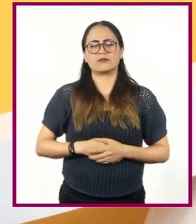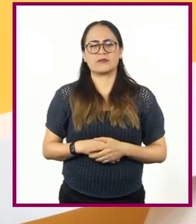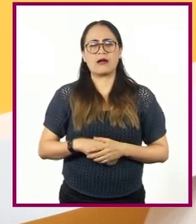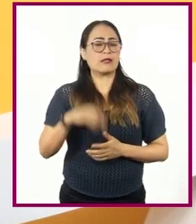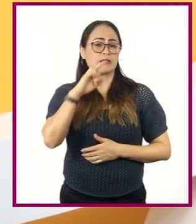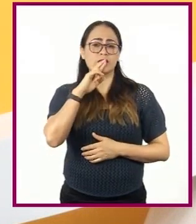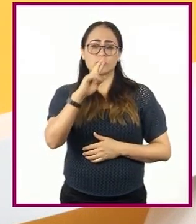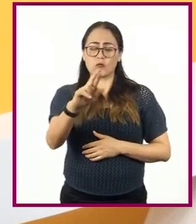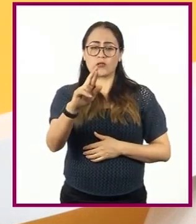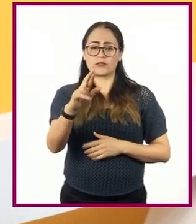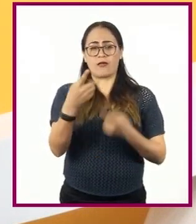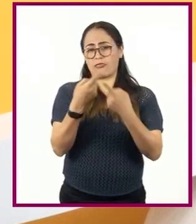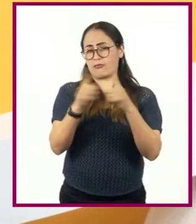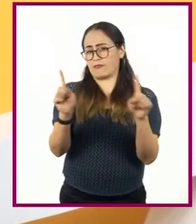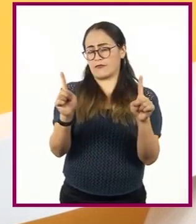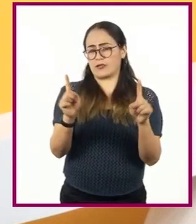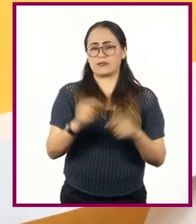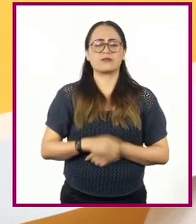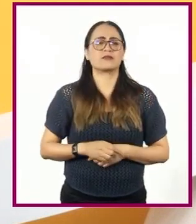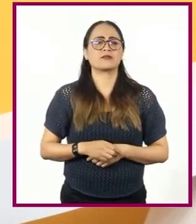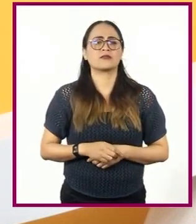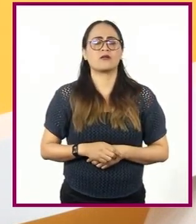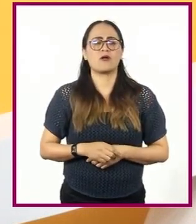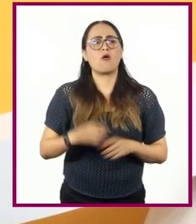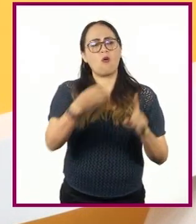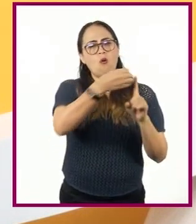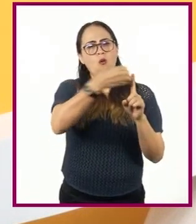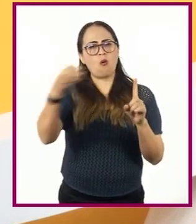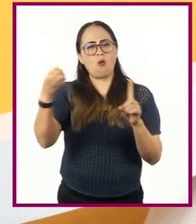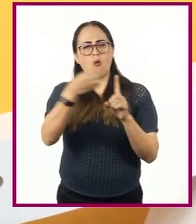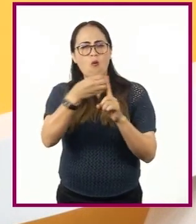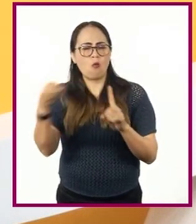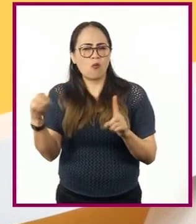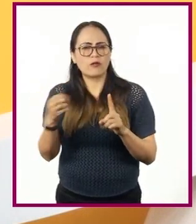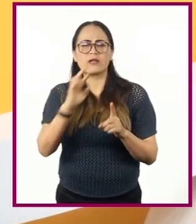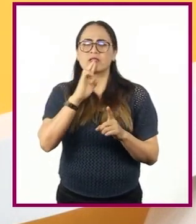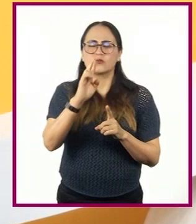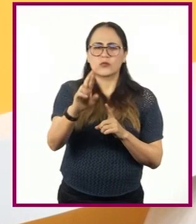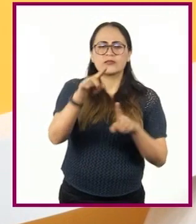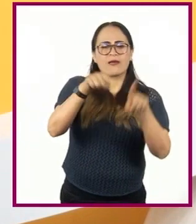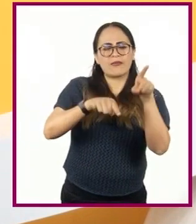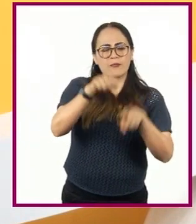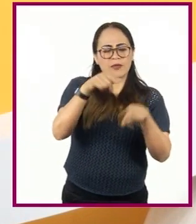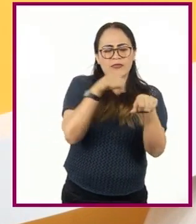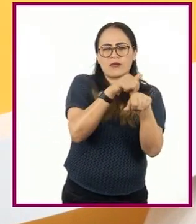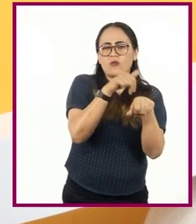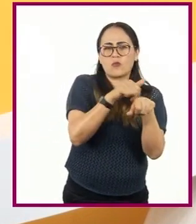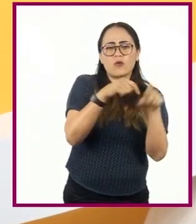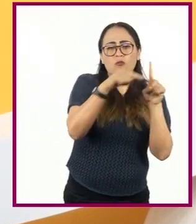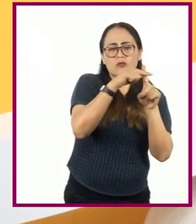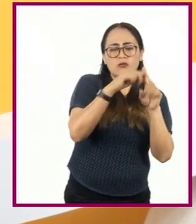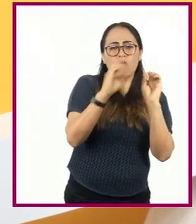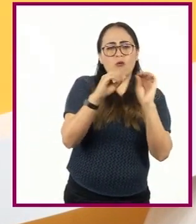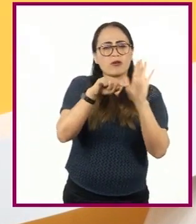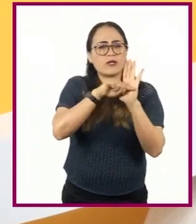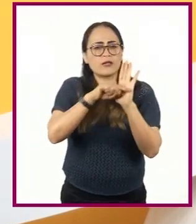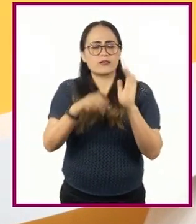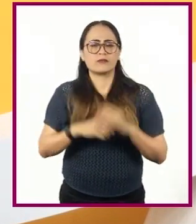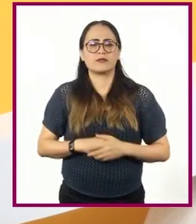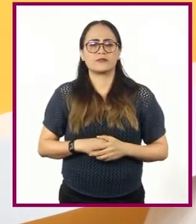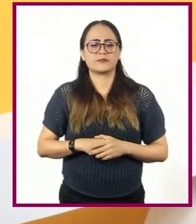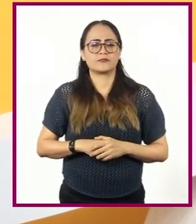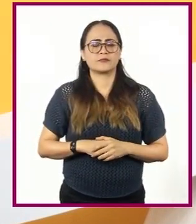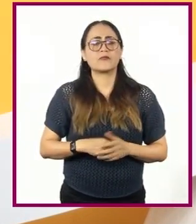diferentes. Los efectos de las operaciones dependen de los números con los que se opera. Es decir, en la oración